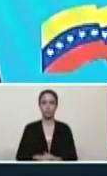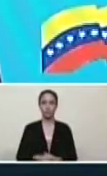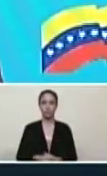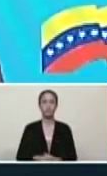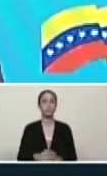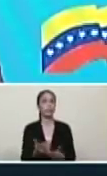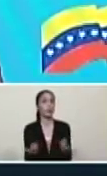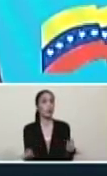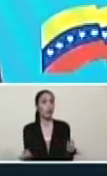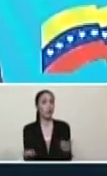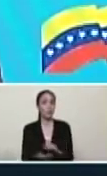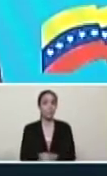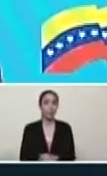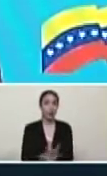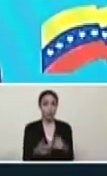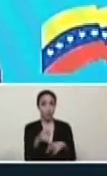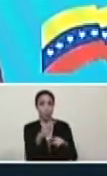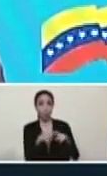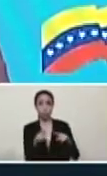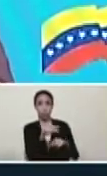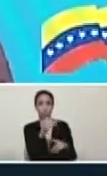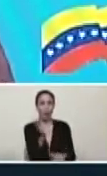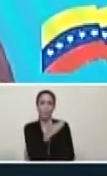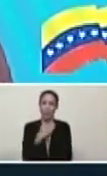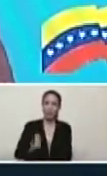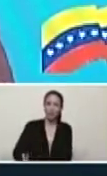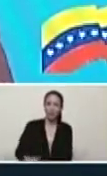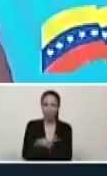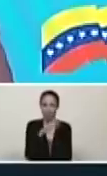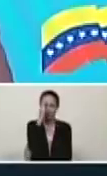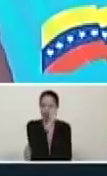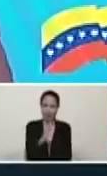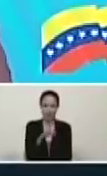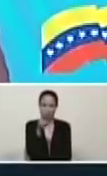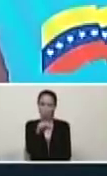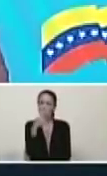pero nunca jamás un presidente de Brasil, nunca jamás,